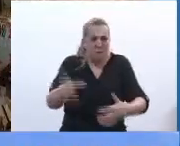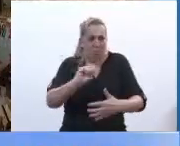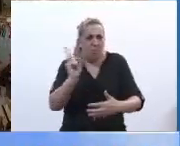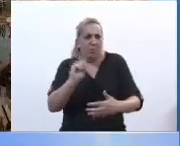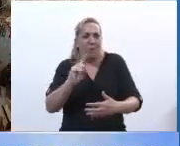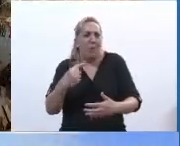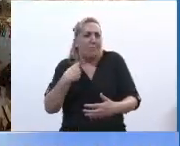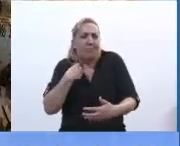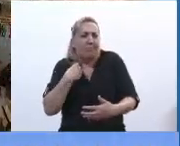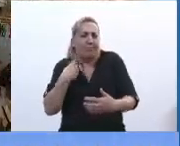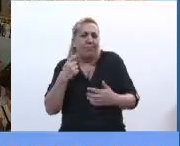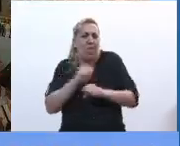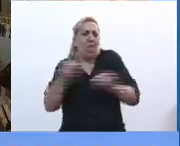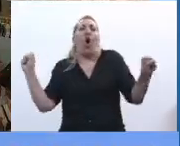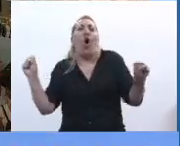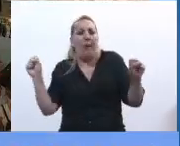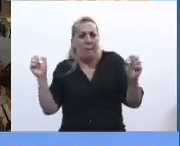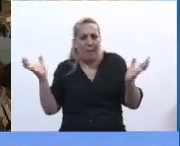un embarazo inesperado